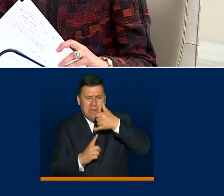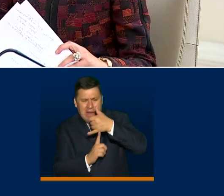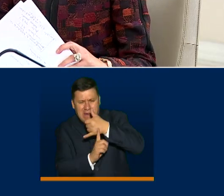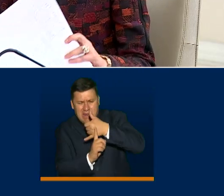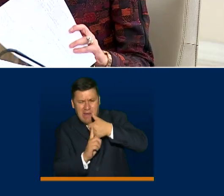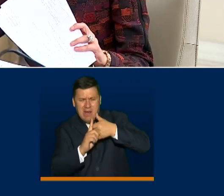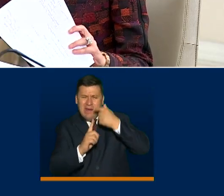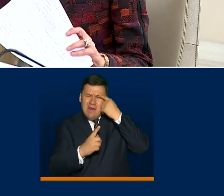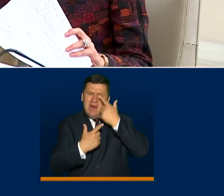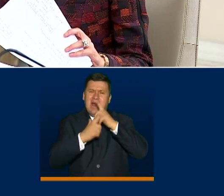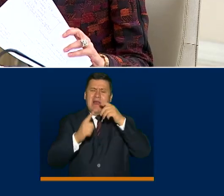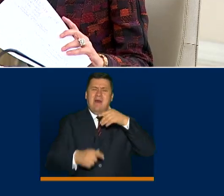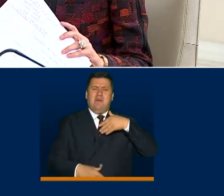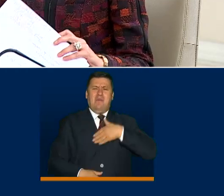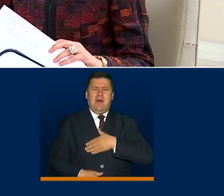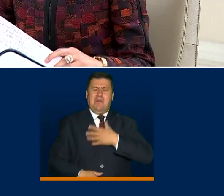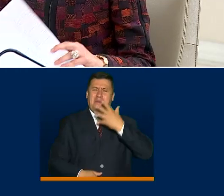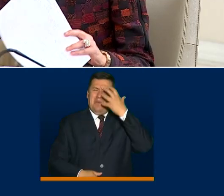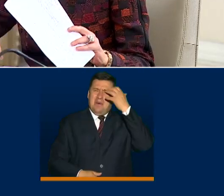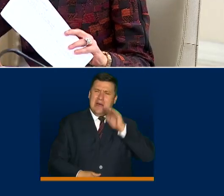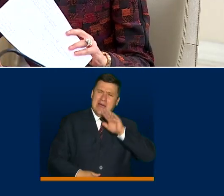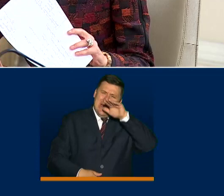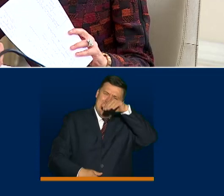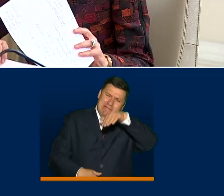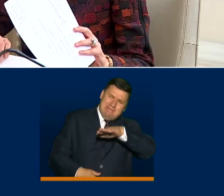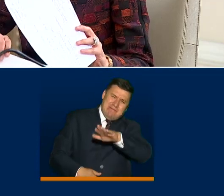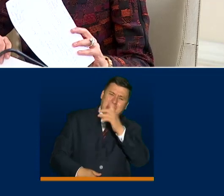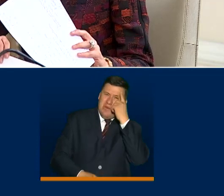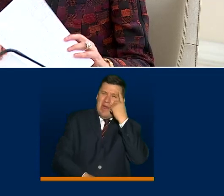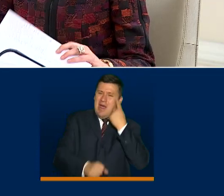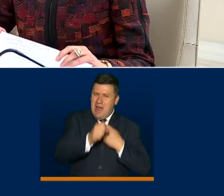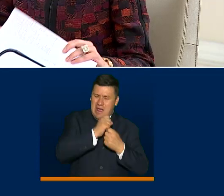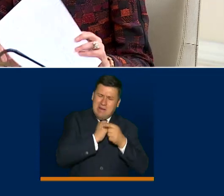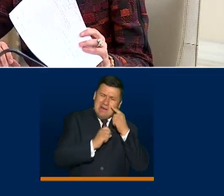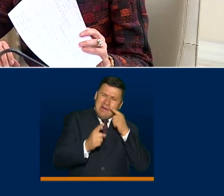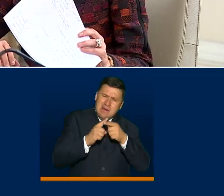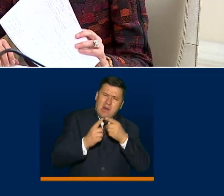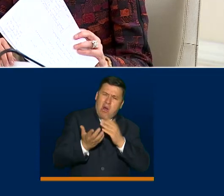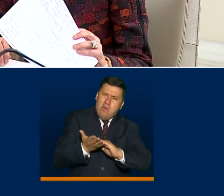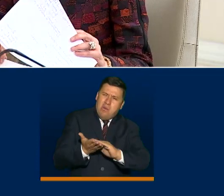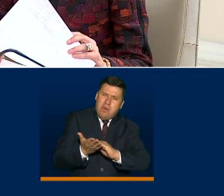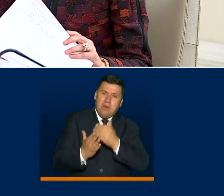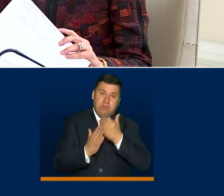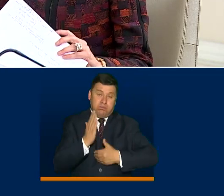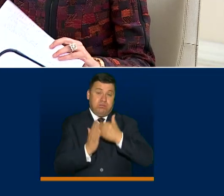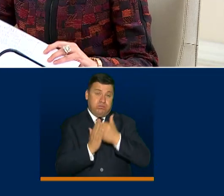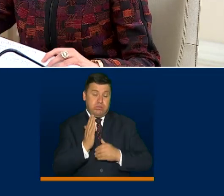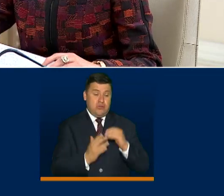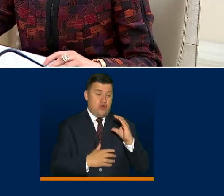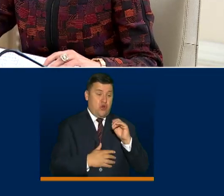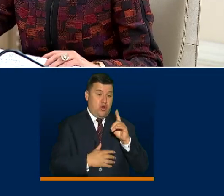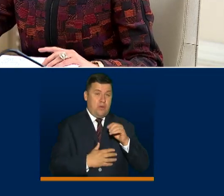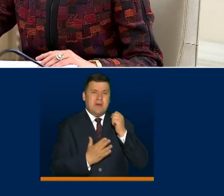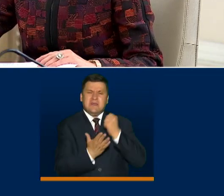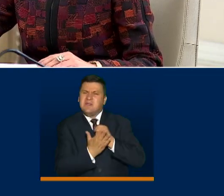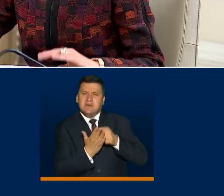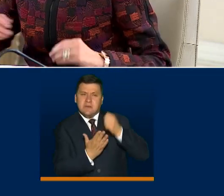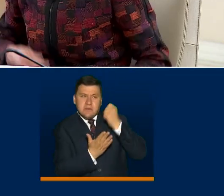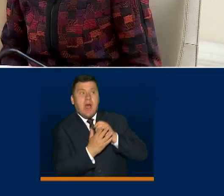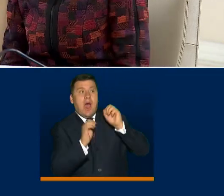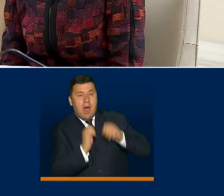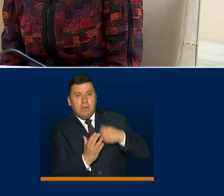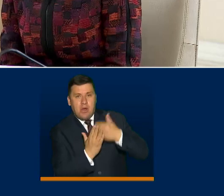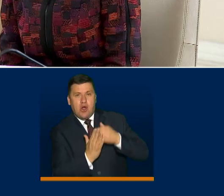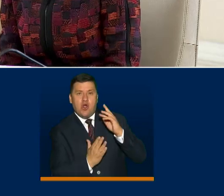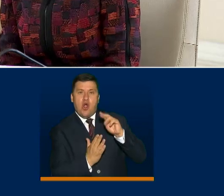y que hicimos ese anuncio con la vicepresidenta prácticamente el año pasado. Estamos sacando los documentos de COMPES, CONFIS, para muchas de estas